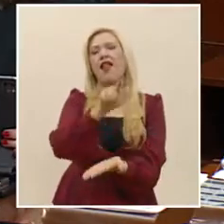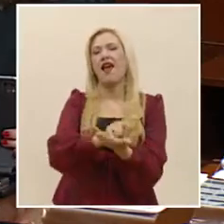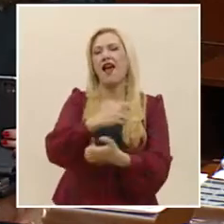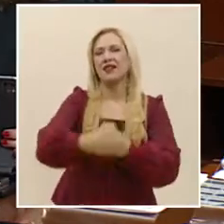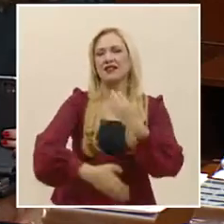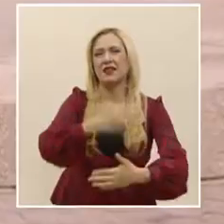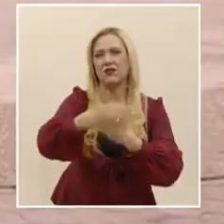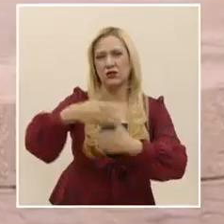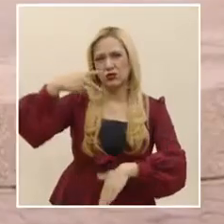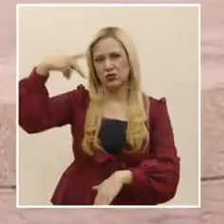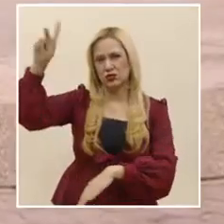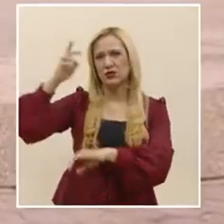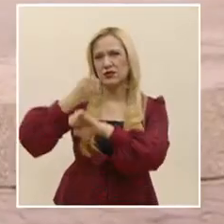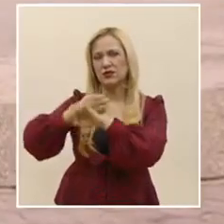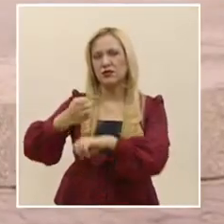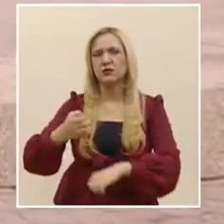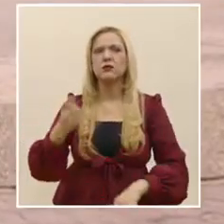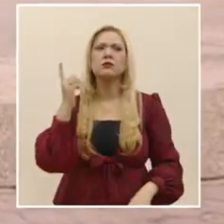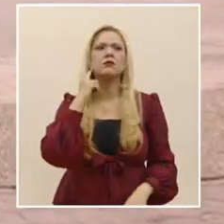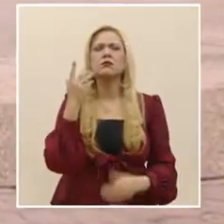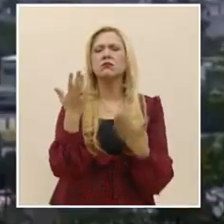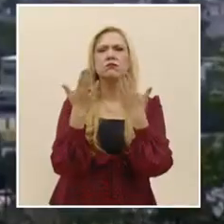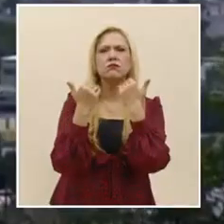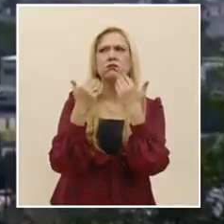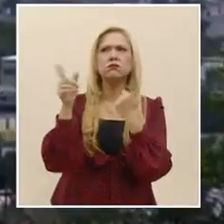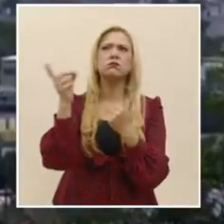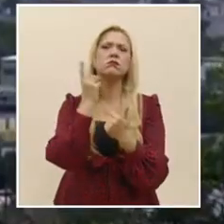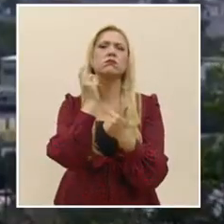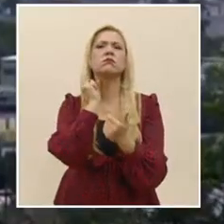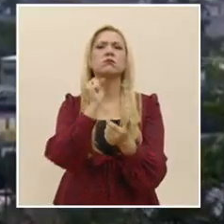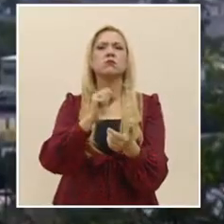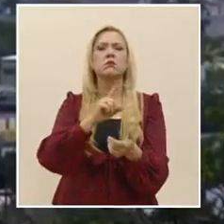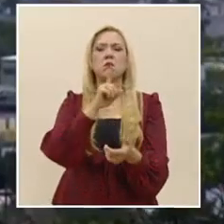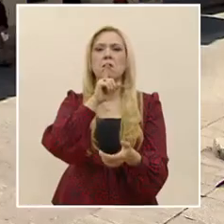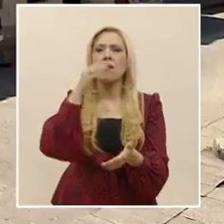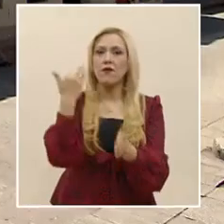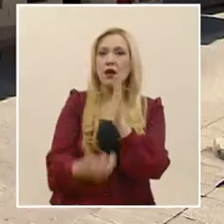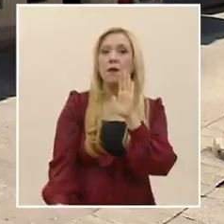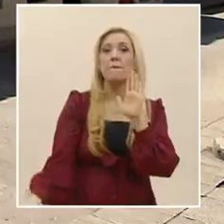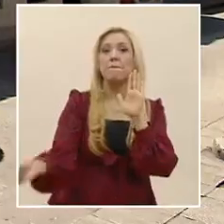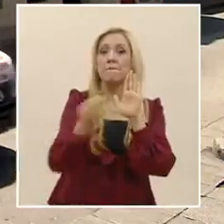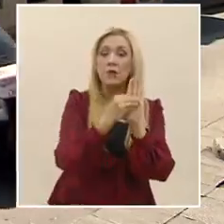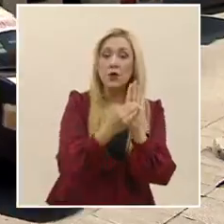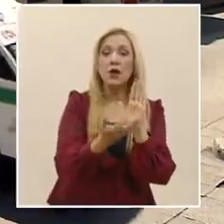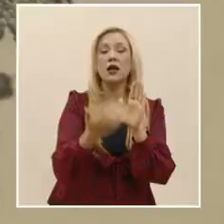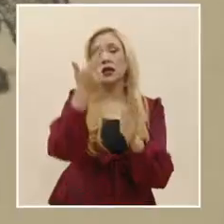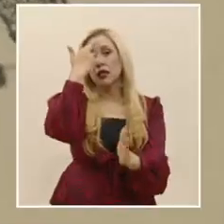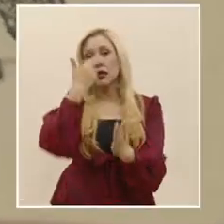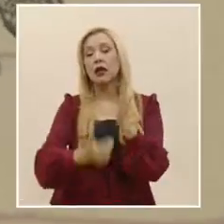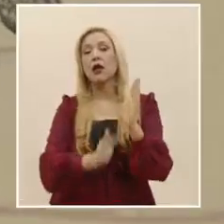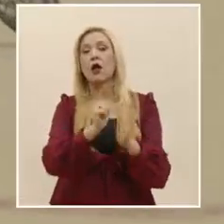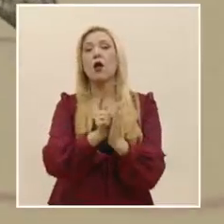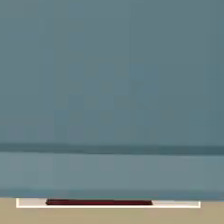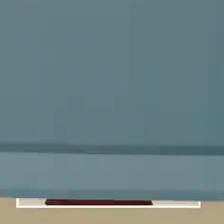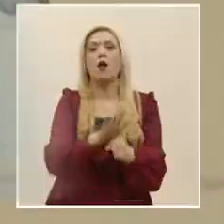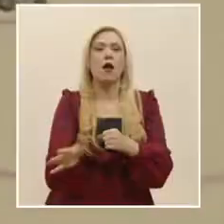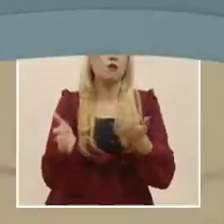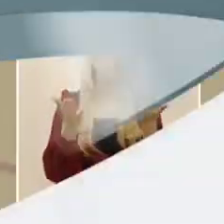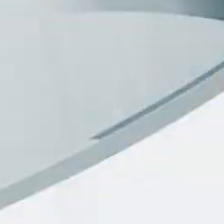estado, el Pleno determinó que no hubo omisión legislativa para establecer diversas figuras delictivas en la norma.